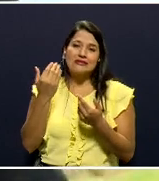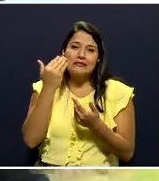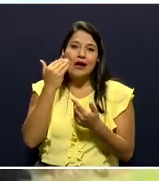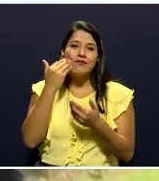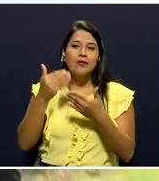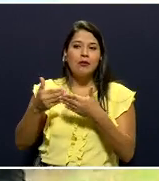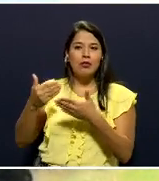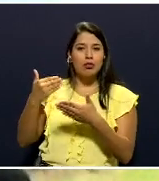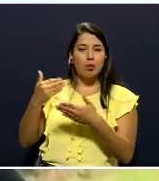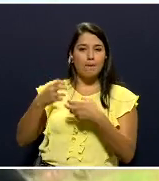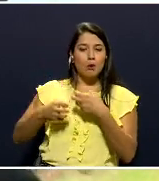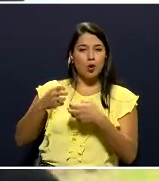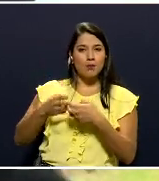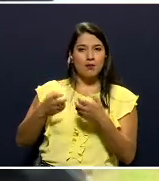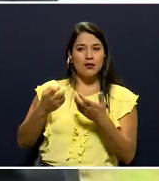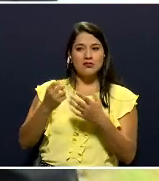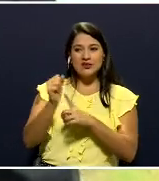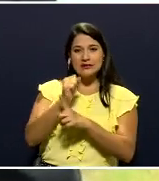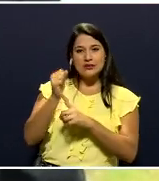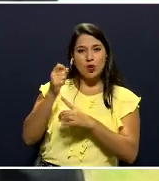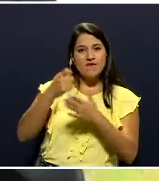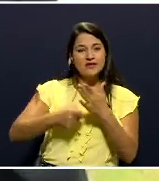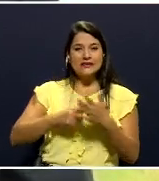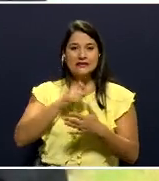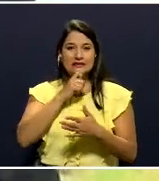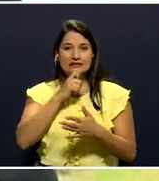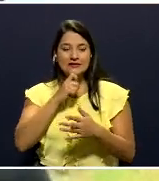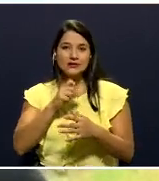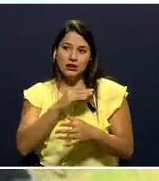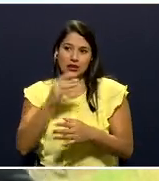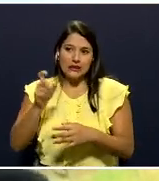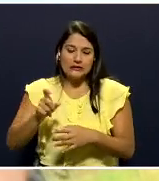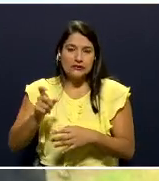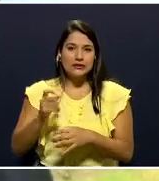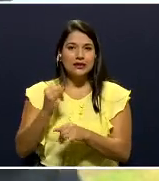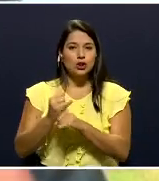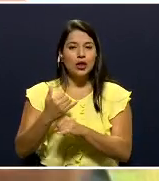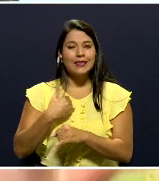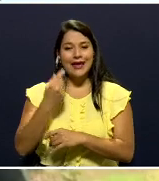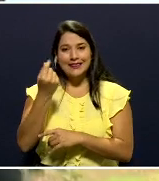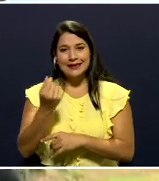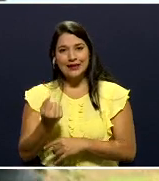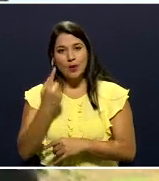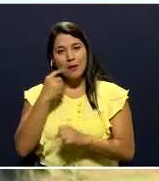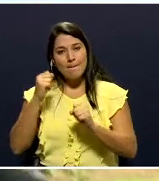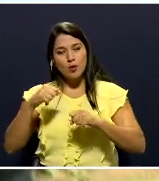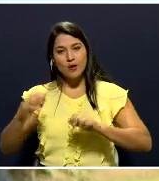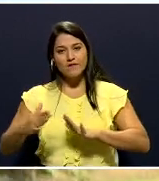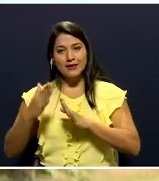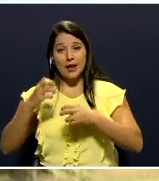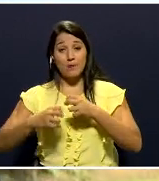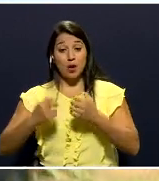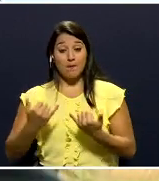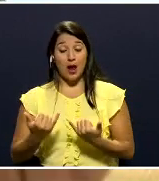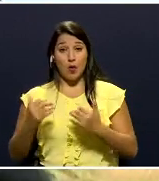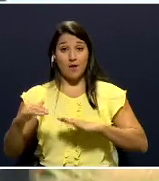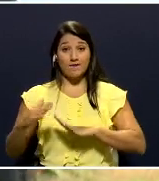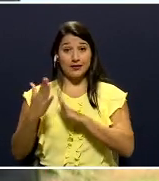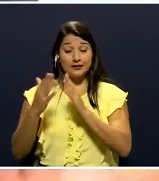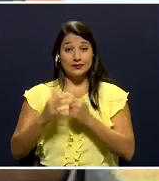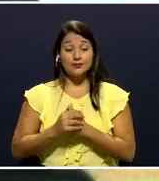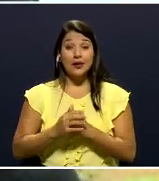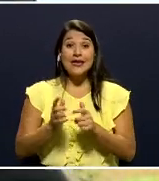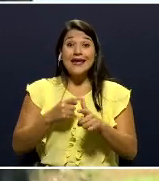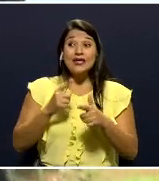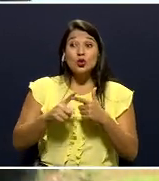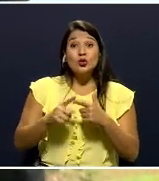en momentos en que necesita tener las instituciones con recursos para poder enfrentar la crisis que estamos enfrentando. Entonces ese equilibrio